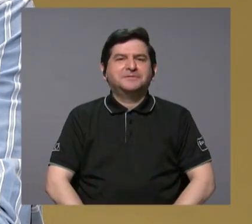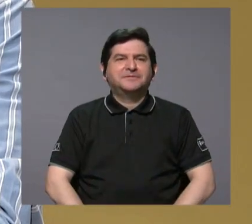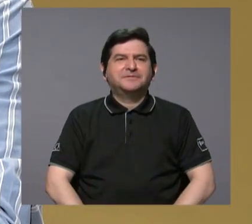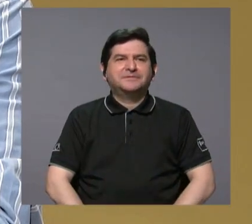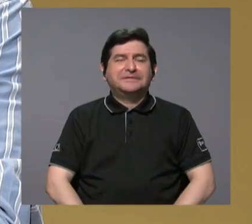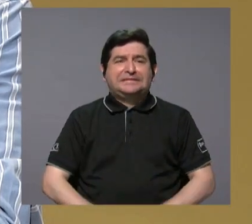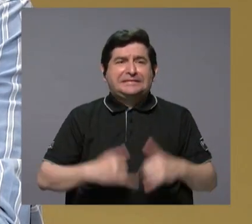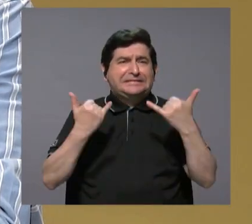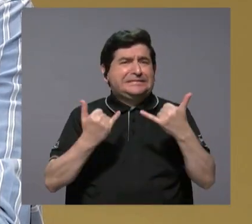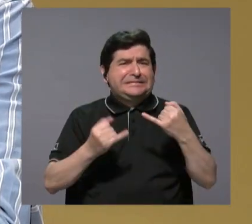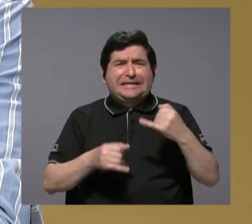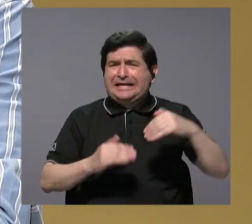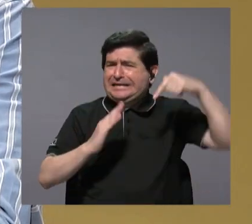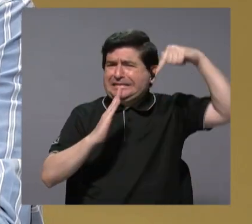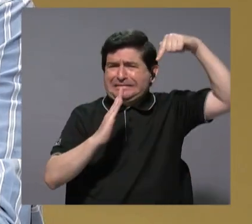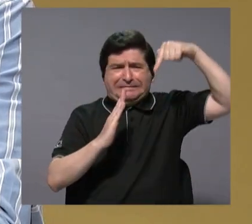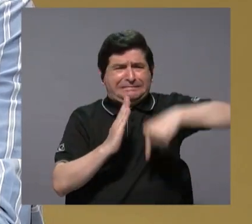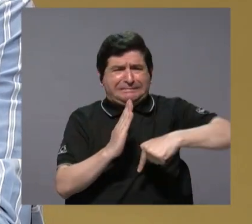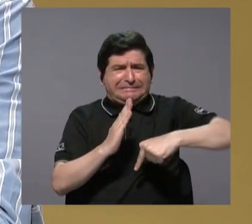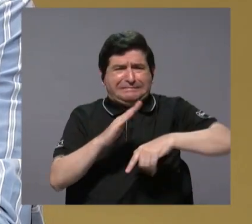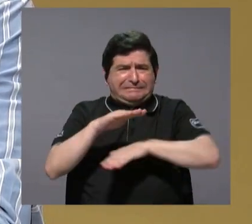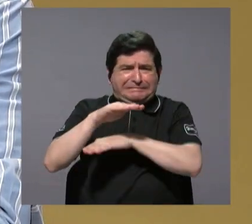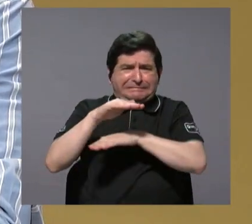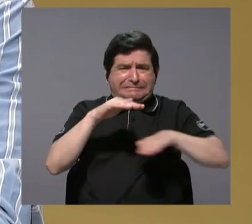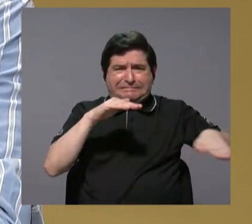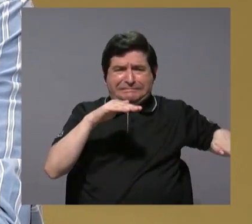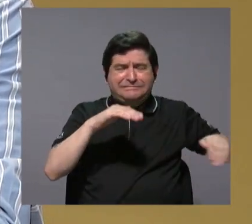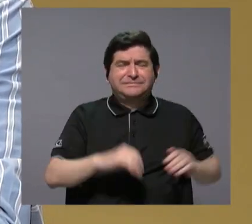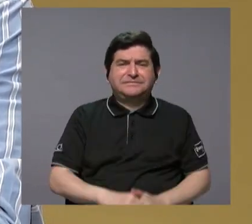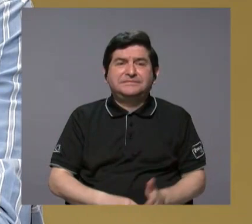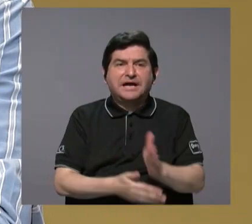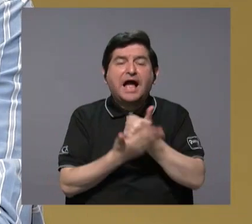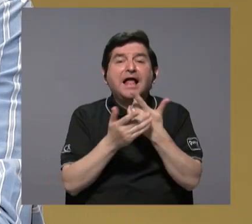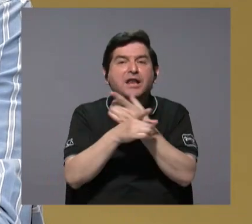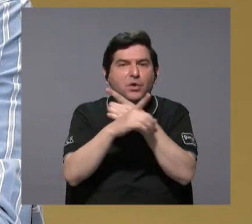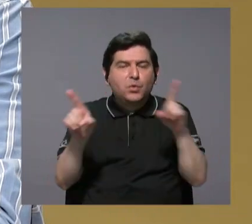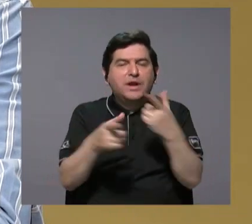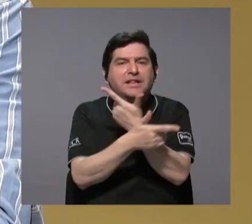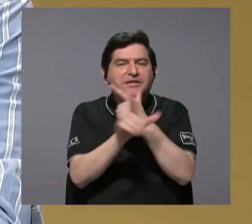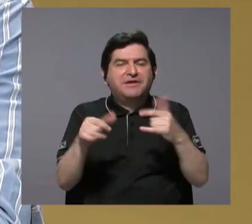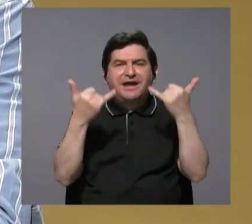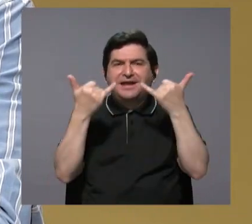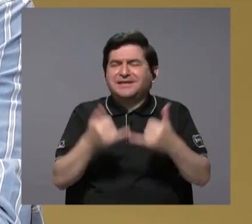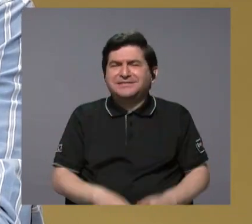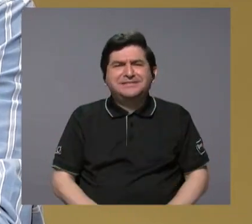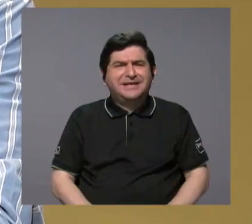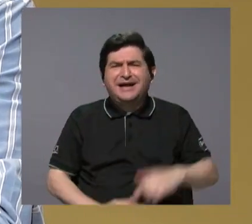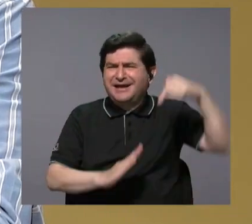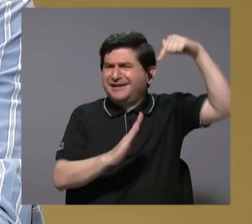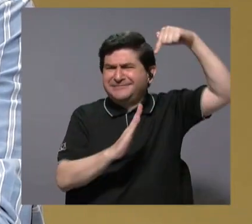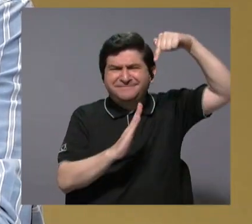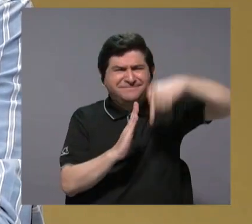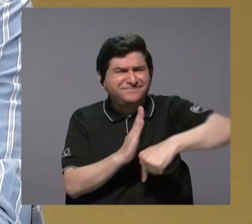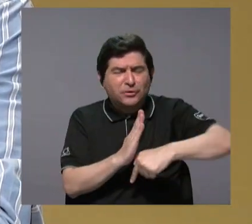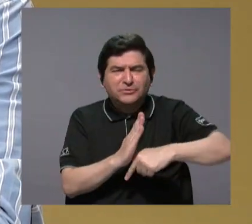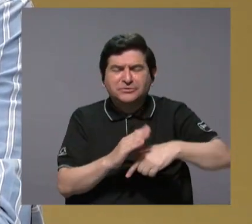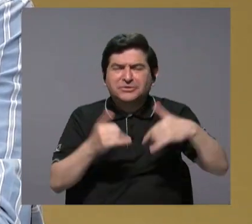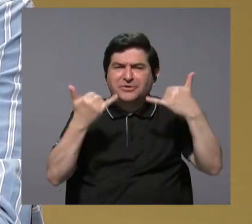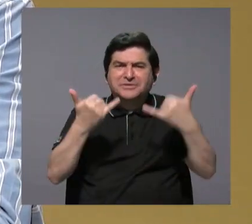tocamos fondo las democracias o algunas democracias liberales. Y creo